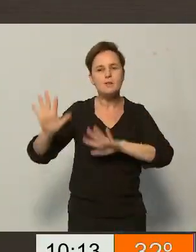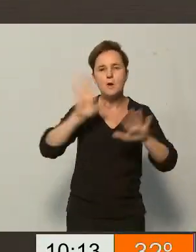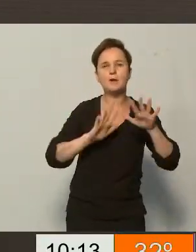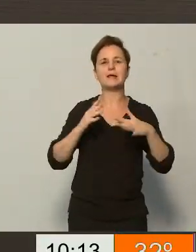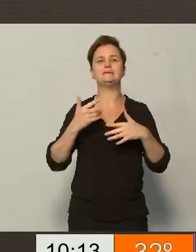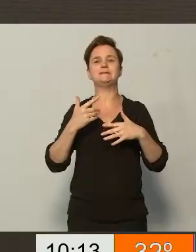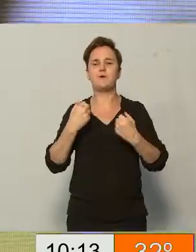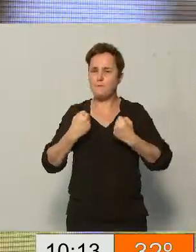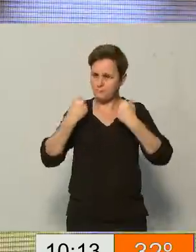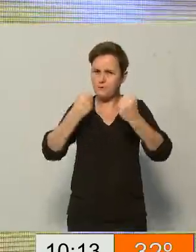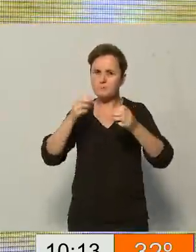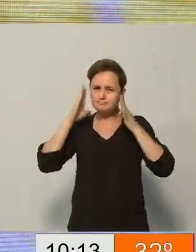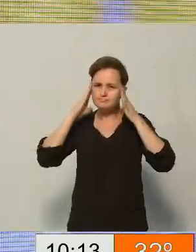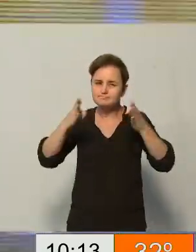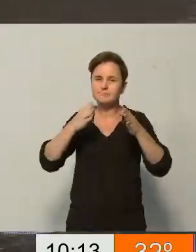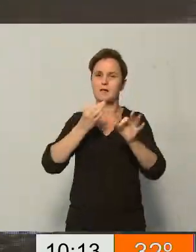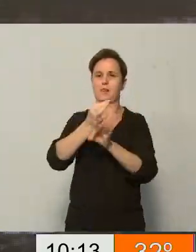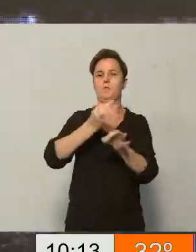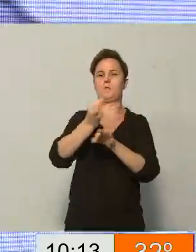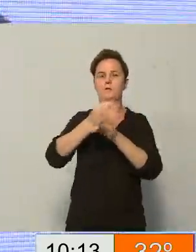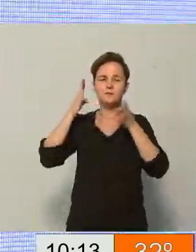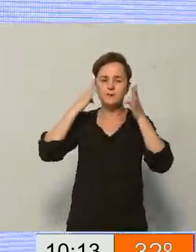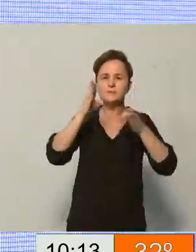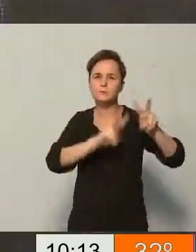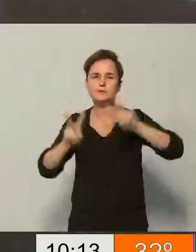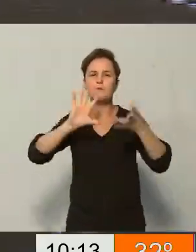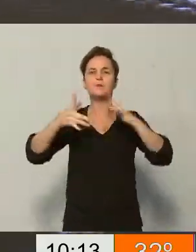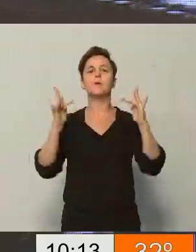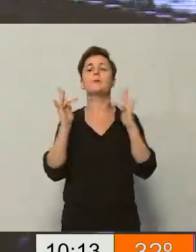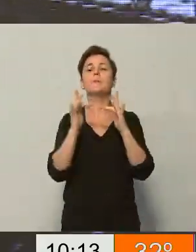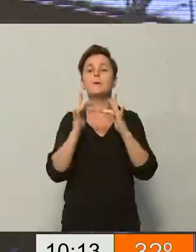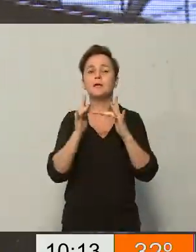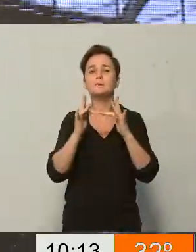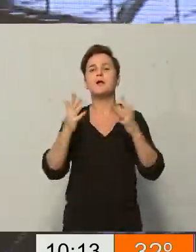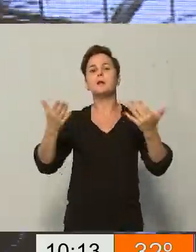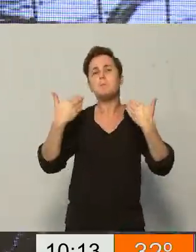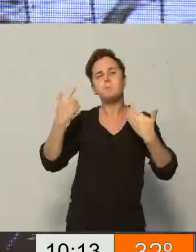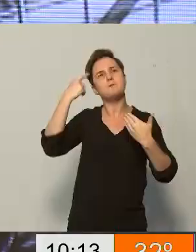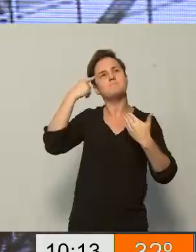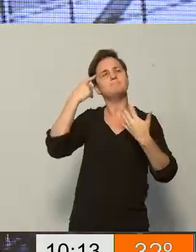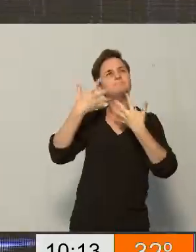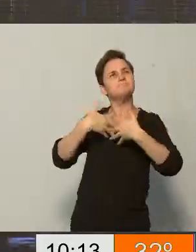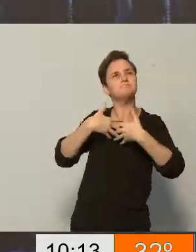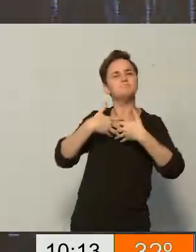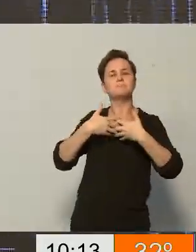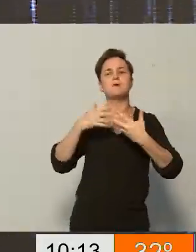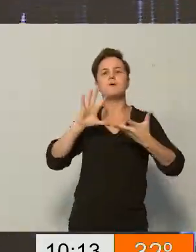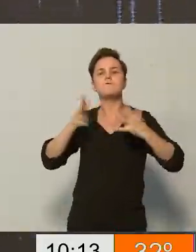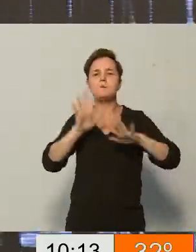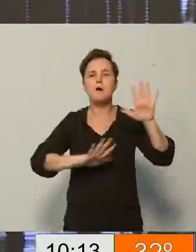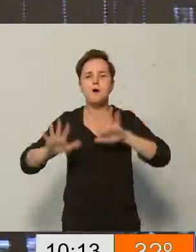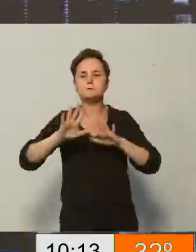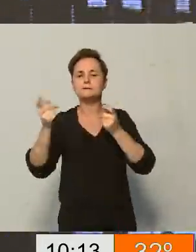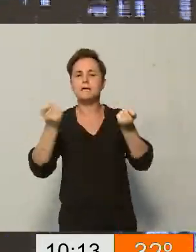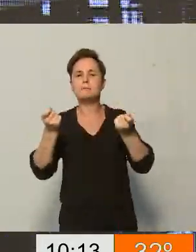nuestra fuerza en la educación a través de la virtualización, poder hacer funcionar toda la administración